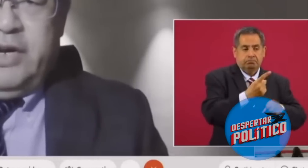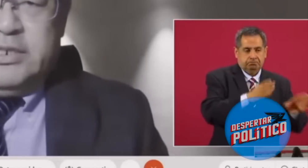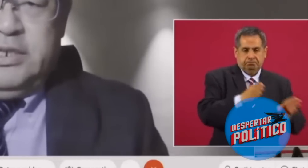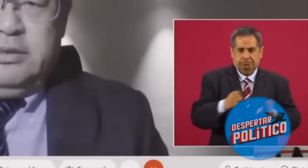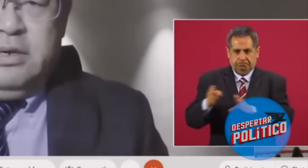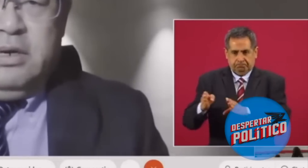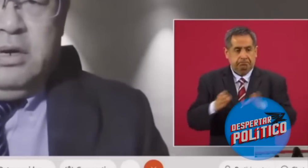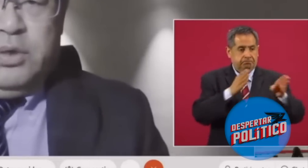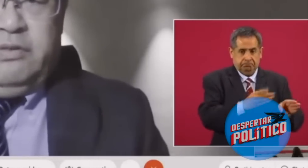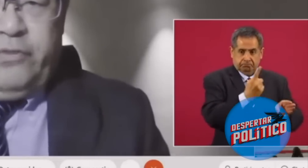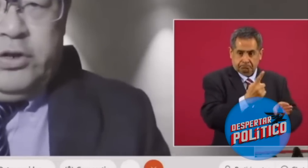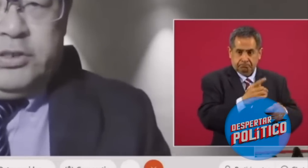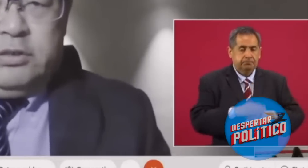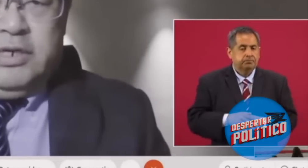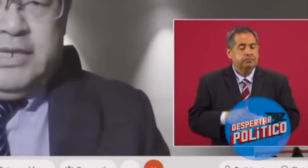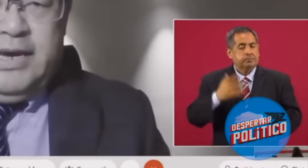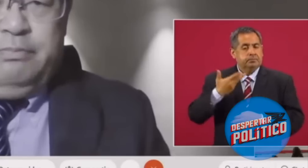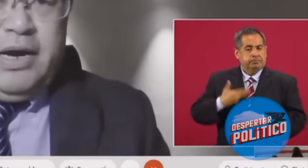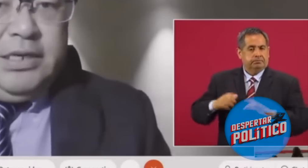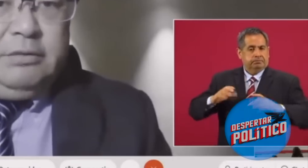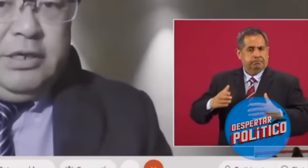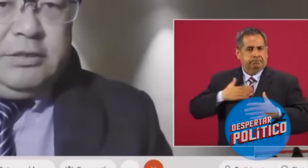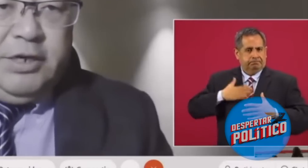mencionar que Cancino Bio